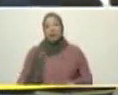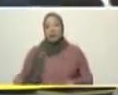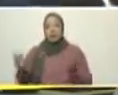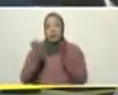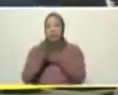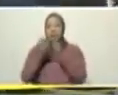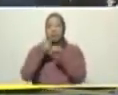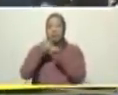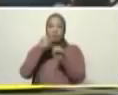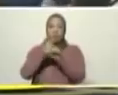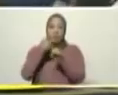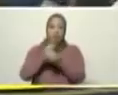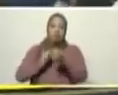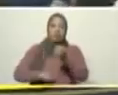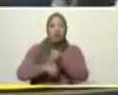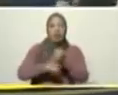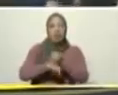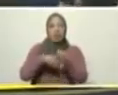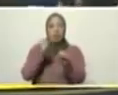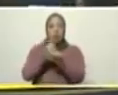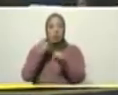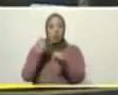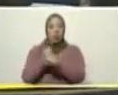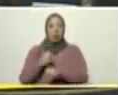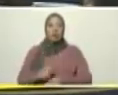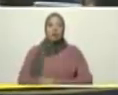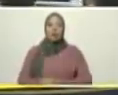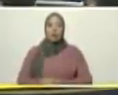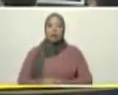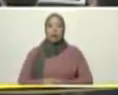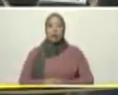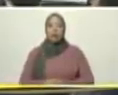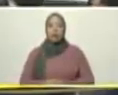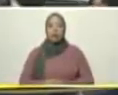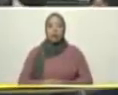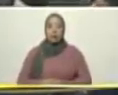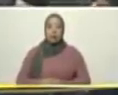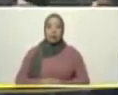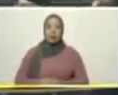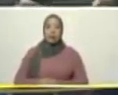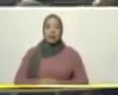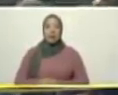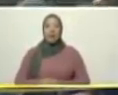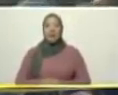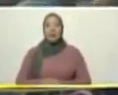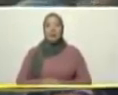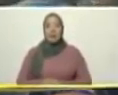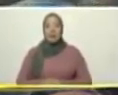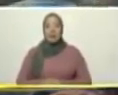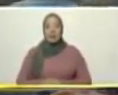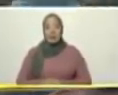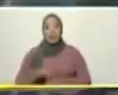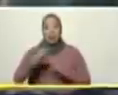los obreros. De la clase obrera, el autobusero Nicolás